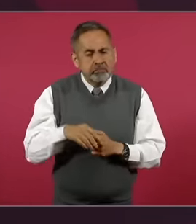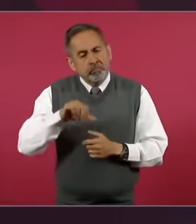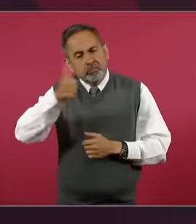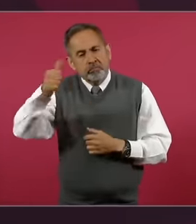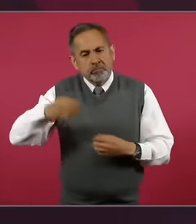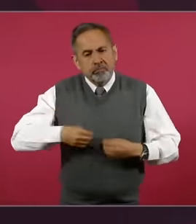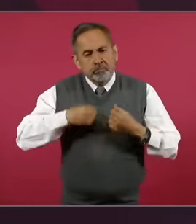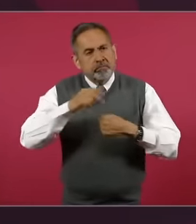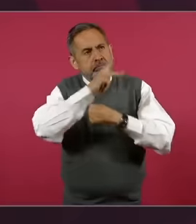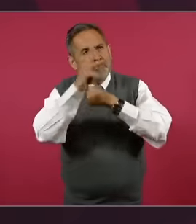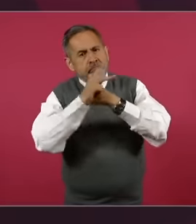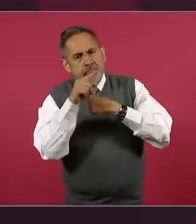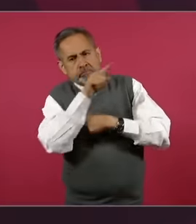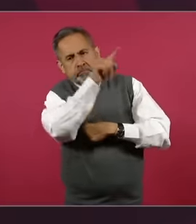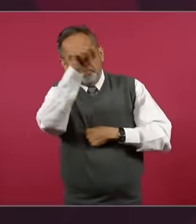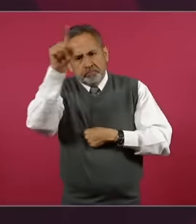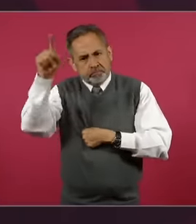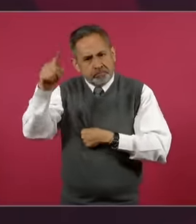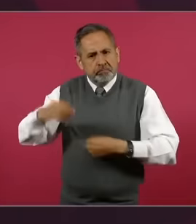extranjero,